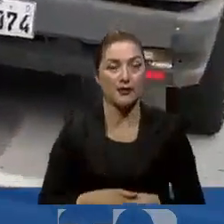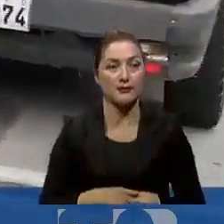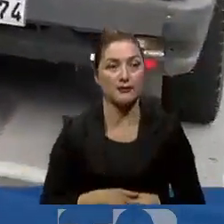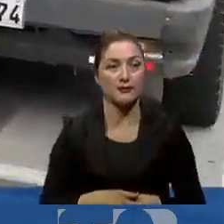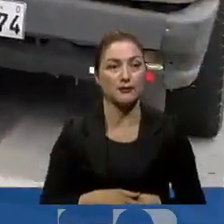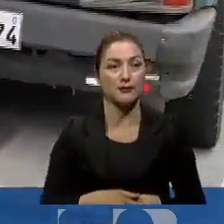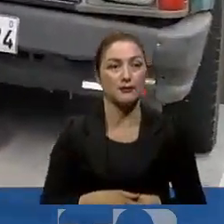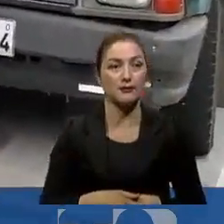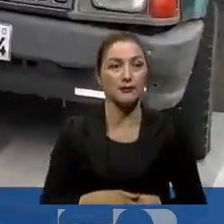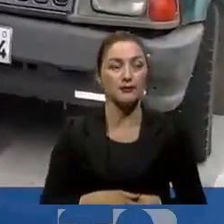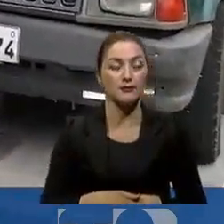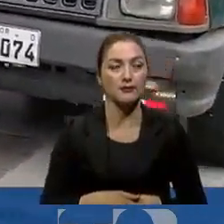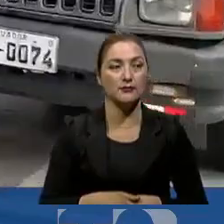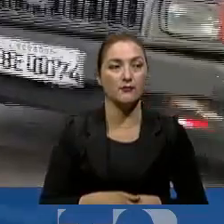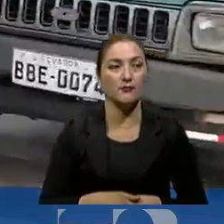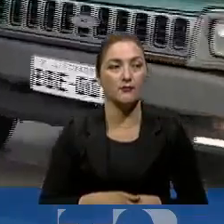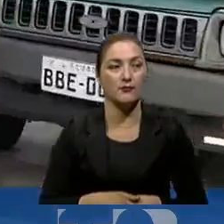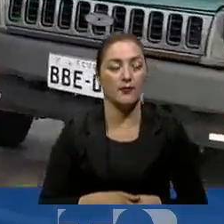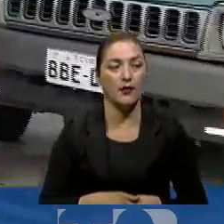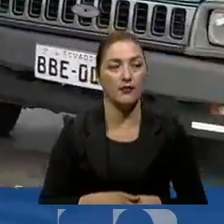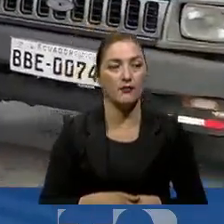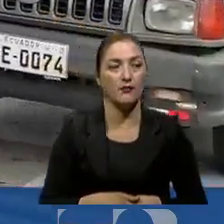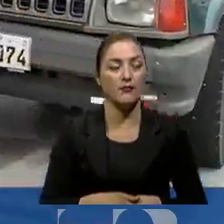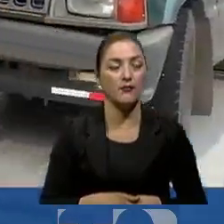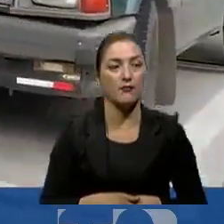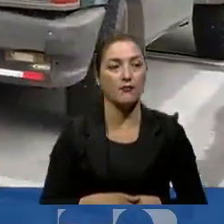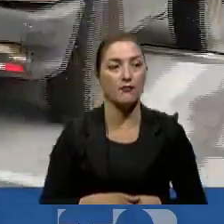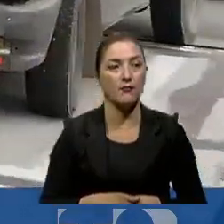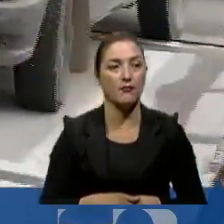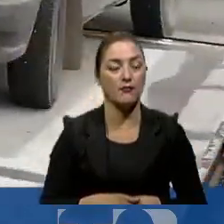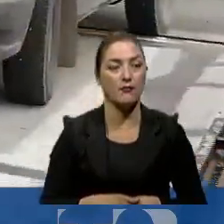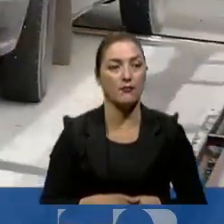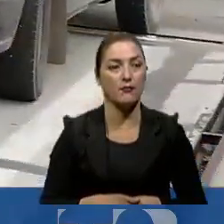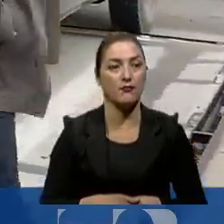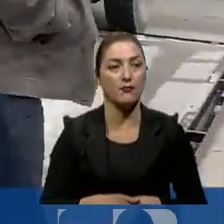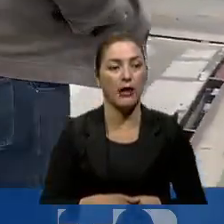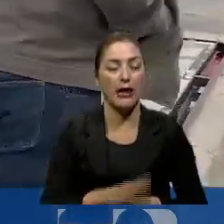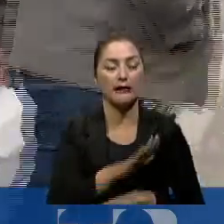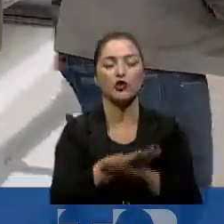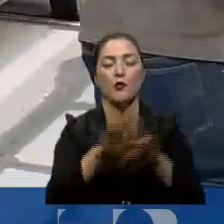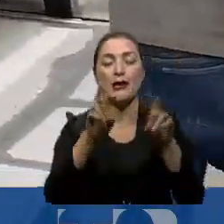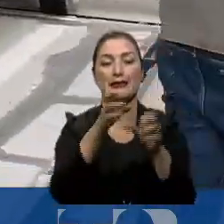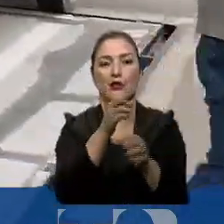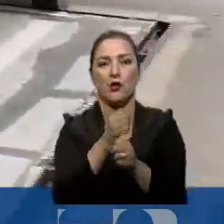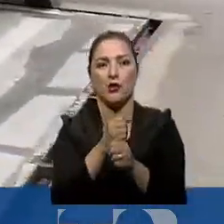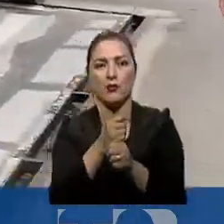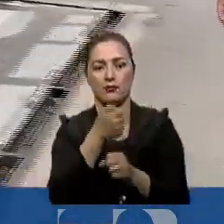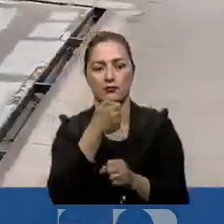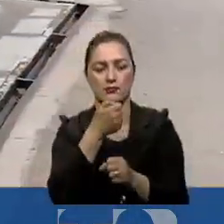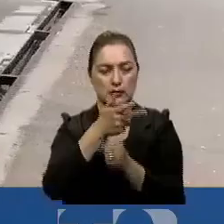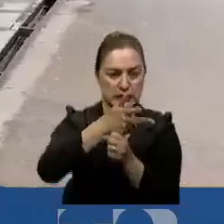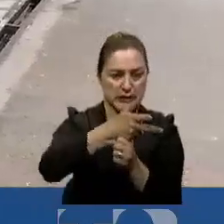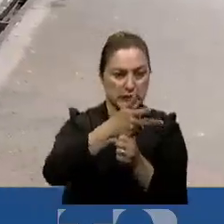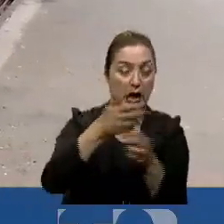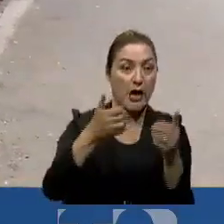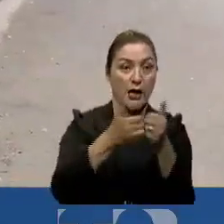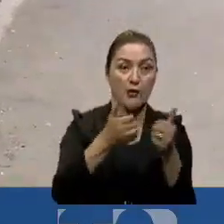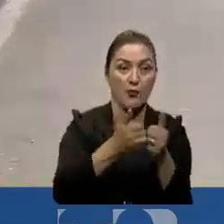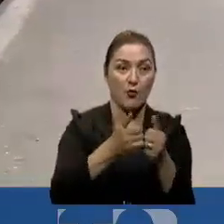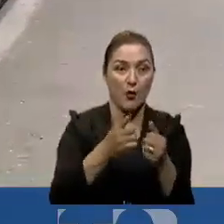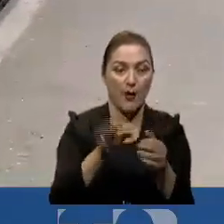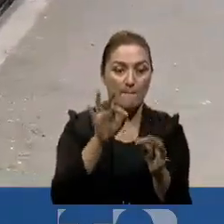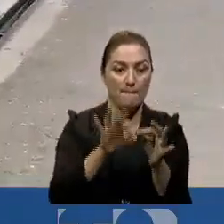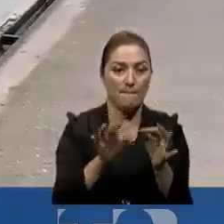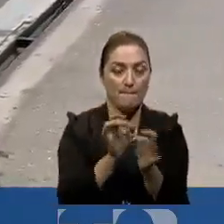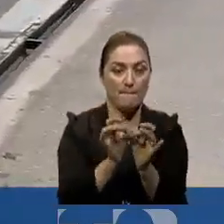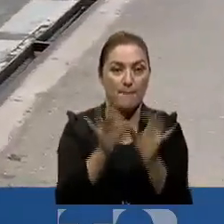los combustibles. Lo que nos han dicho, por temas de seguridad, nos vamos a a retirar un poco. Obviamente hay